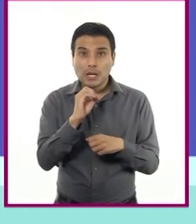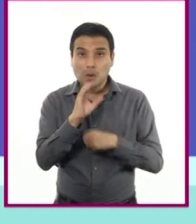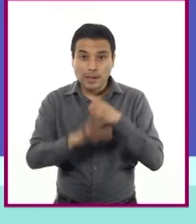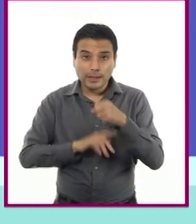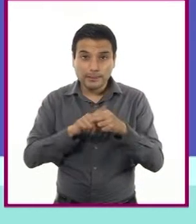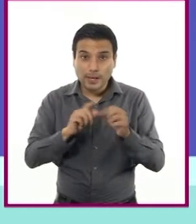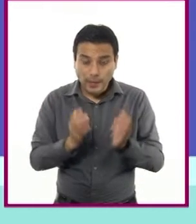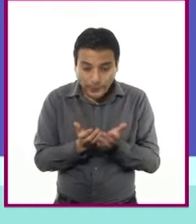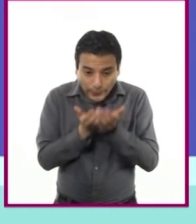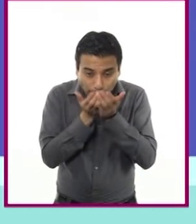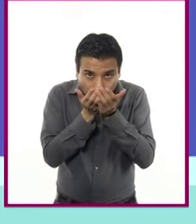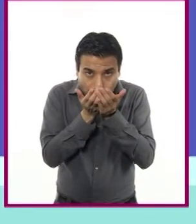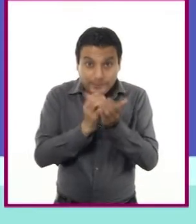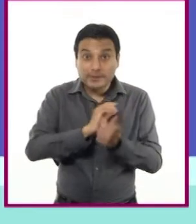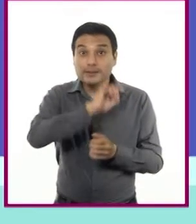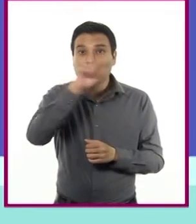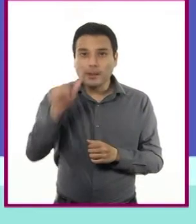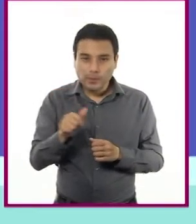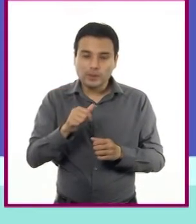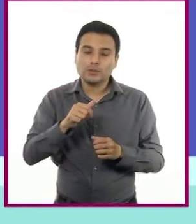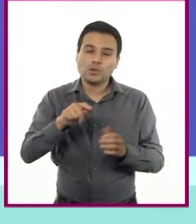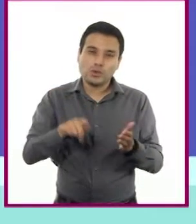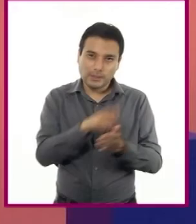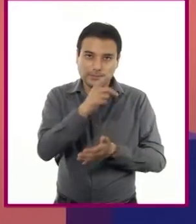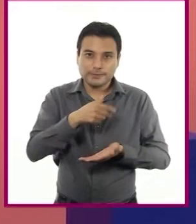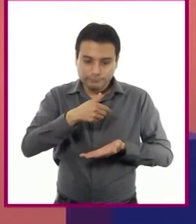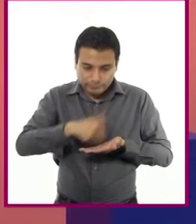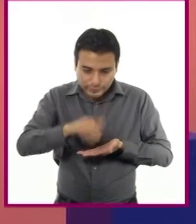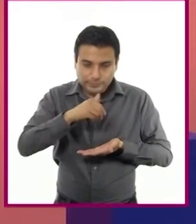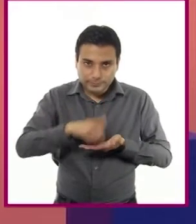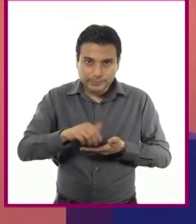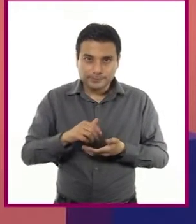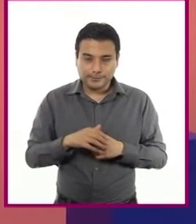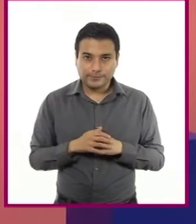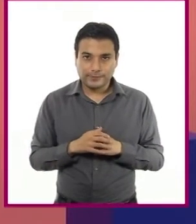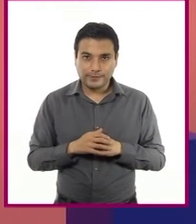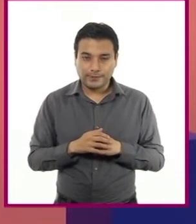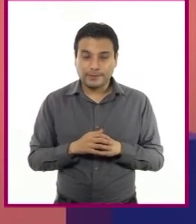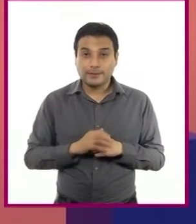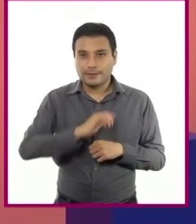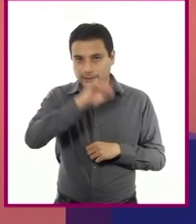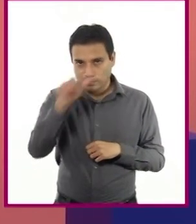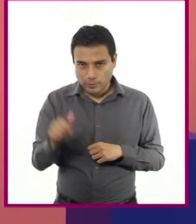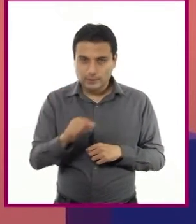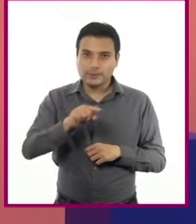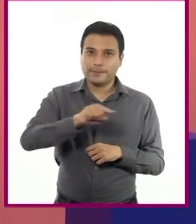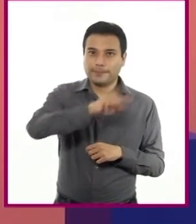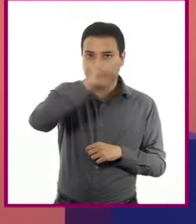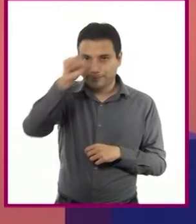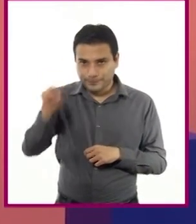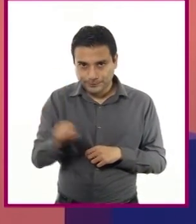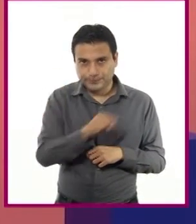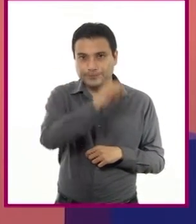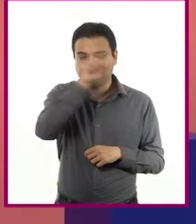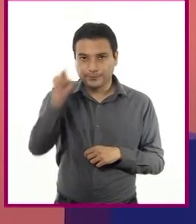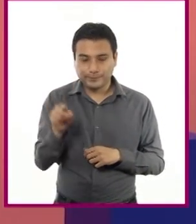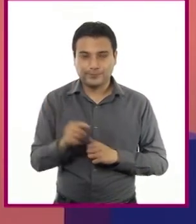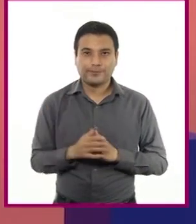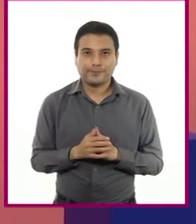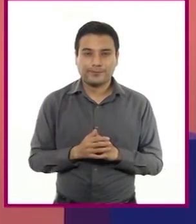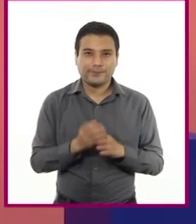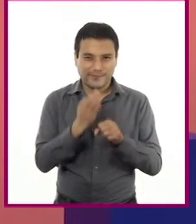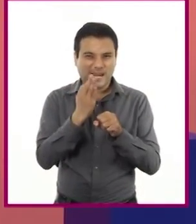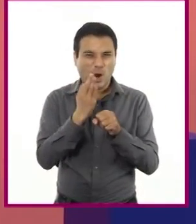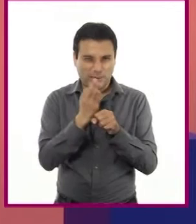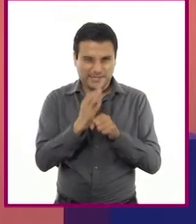recorrido, casi eterno, el ciclo del agua. Perfecto. Iremos retomando el texto para